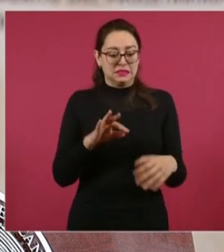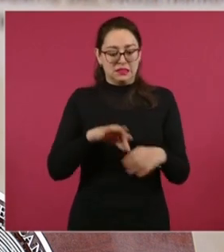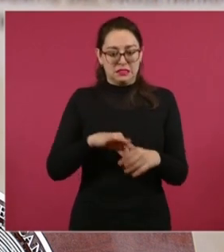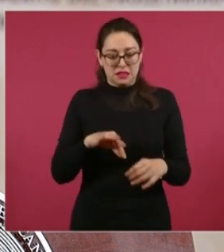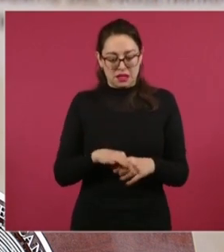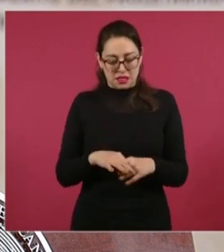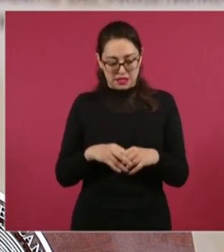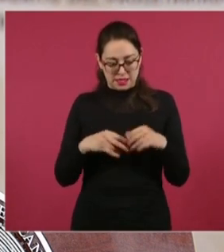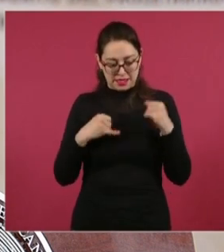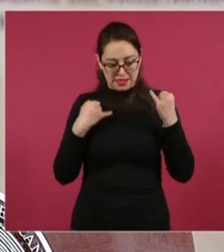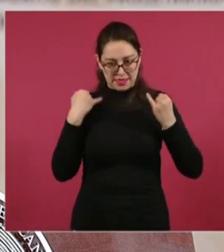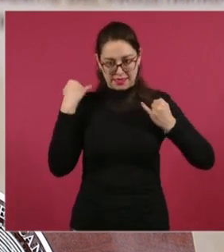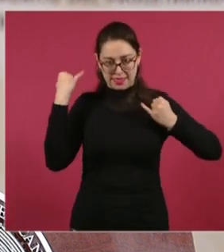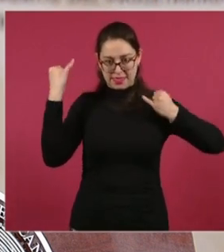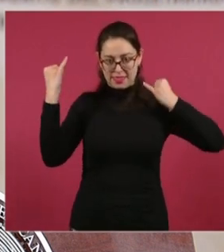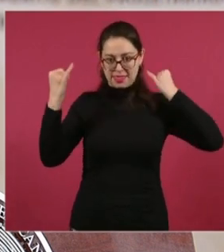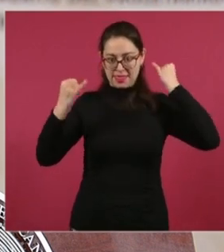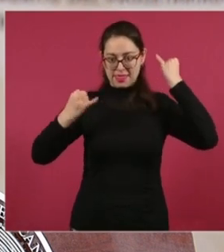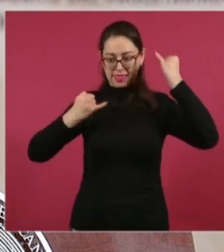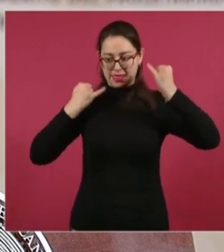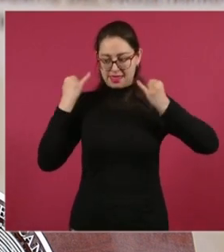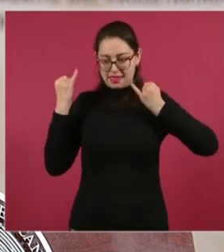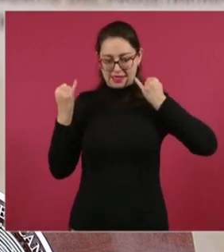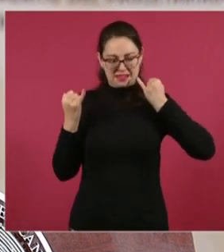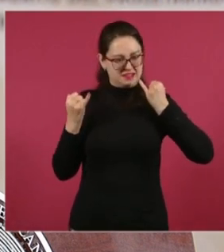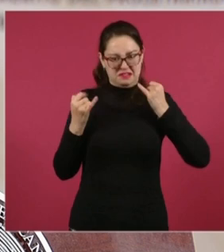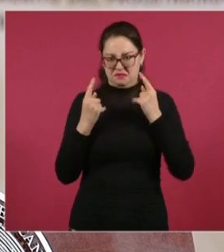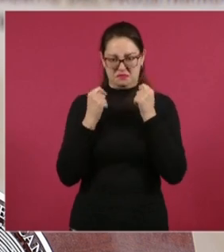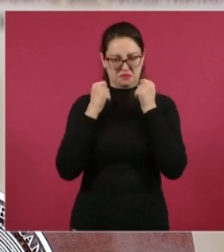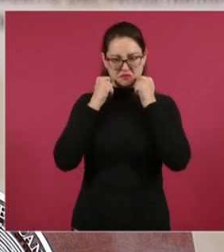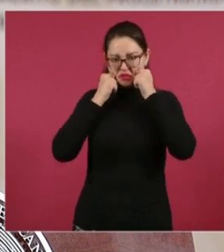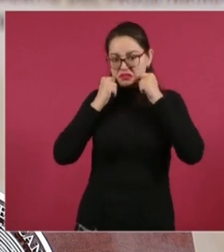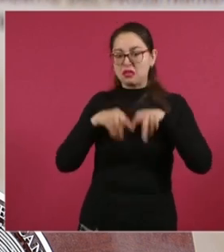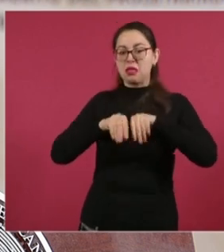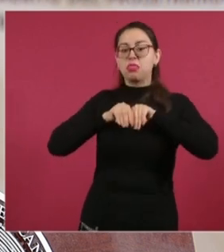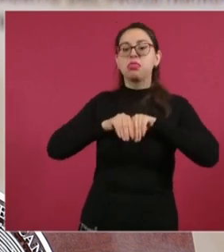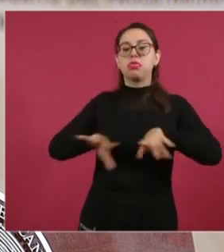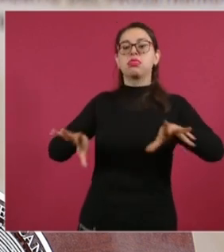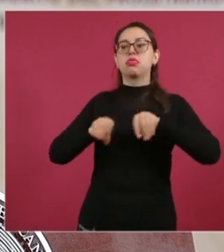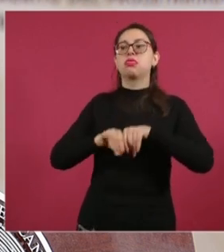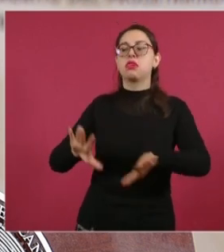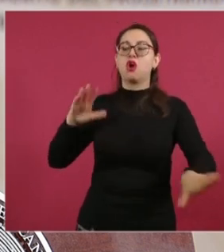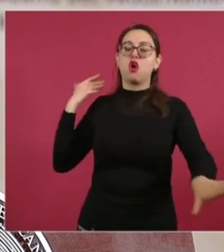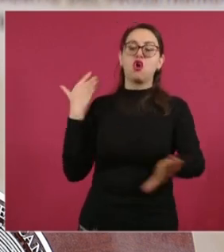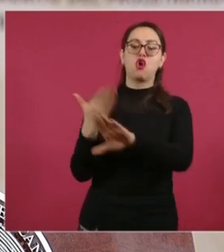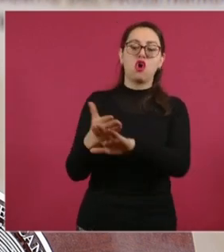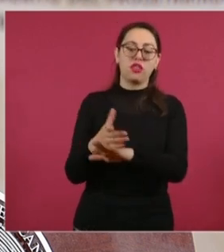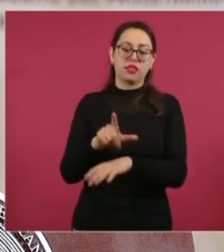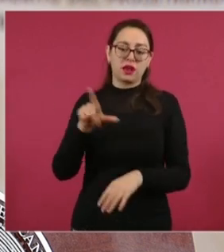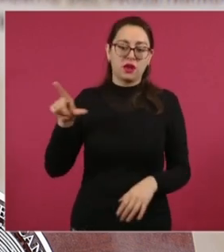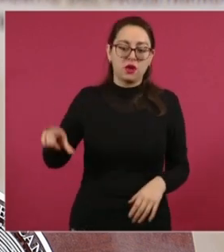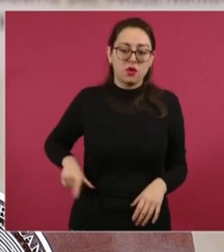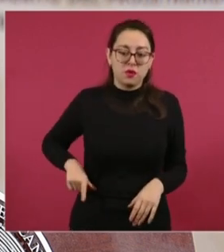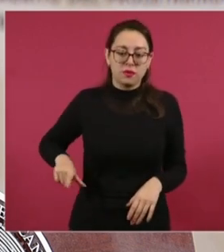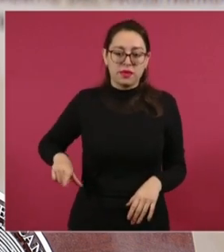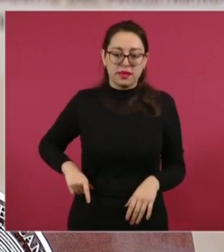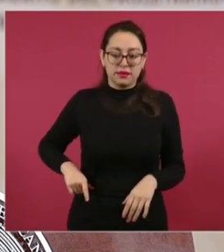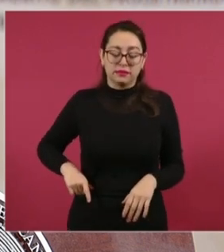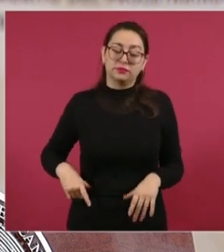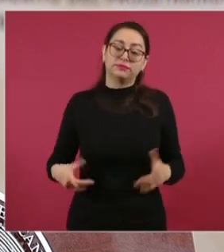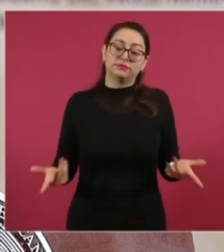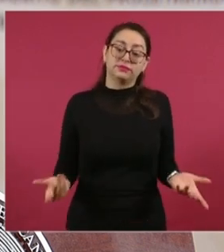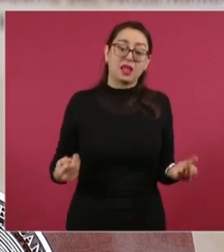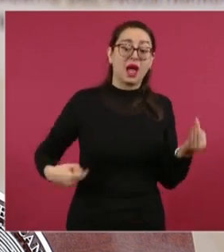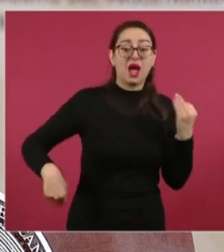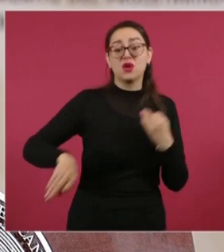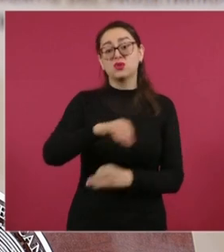cualquier cosa para fabricar mentiras con el propósito de desprestigiar al gobierno federal. Les decimos a todas,